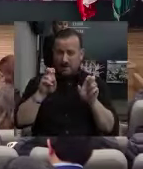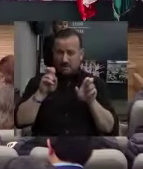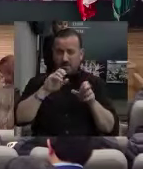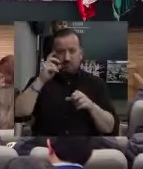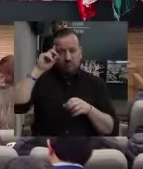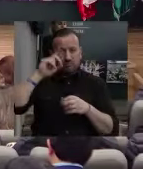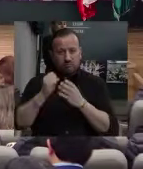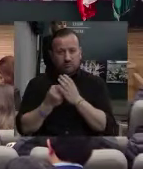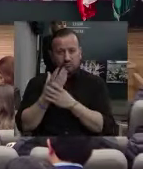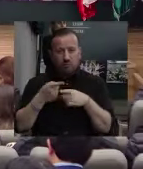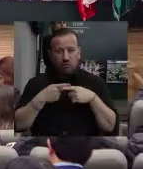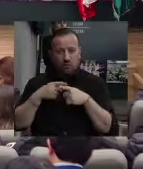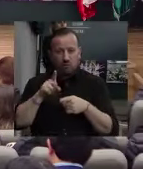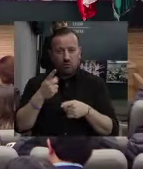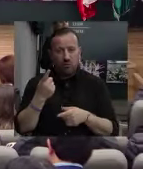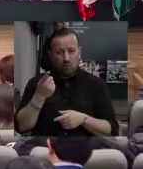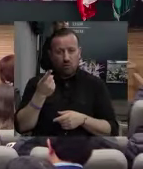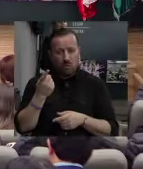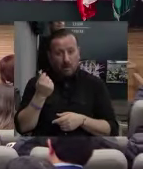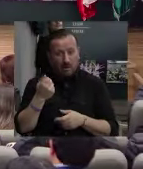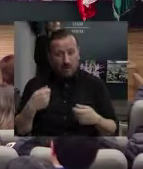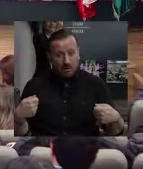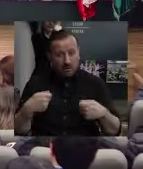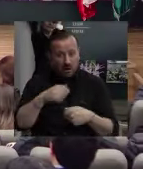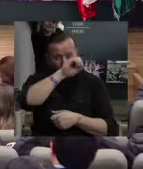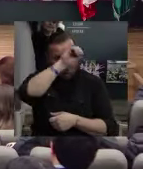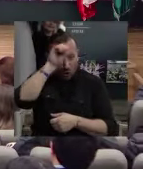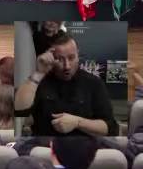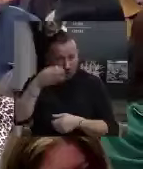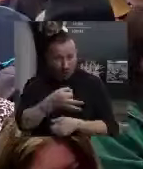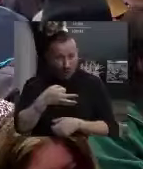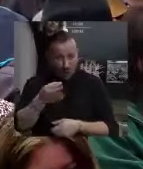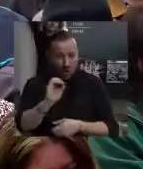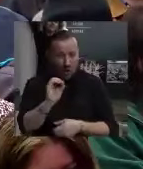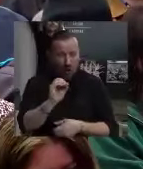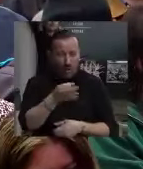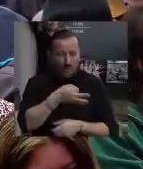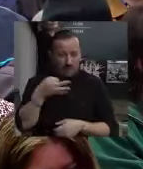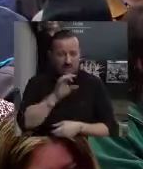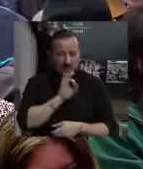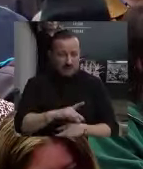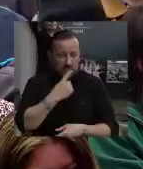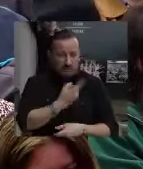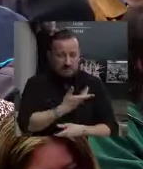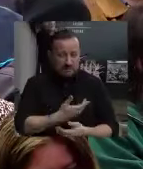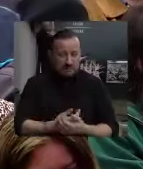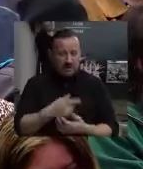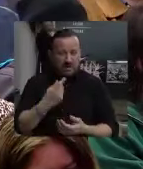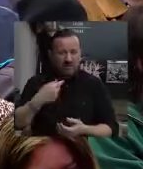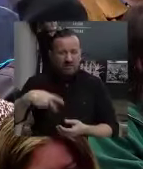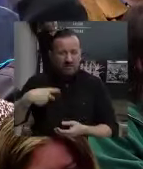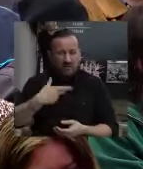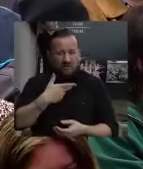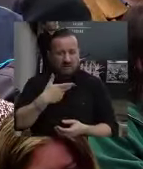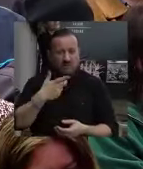social si era del peso colombiano o digo de la moneda colombiana o del peso chileno no el valor que es